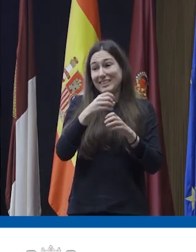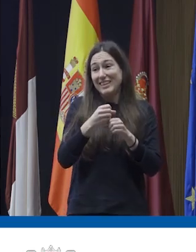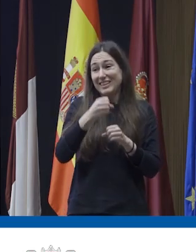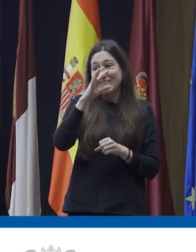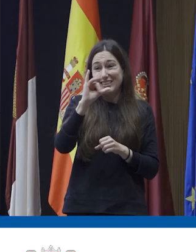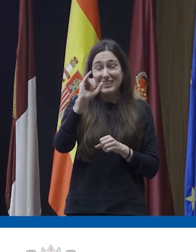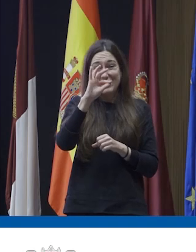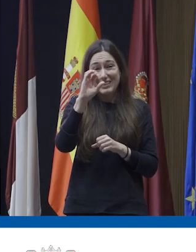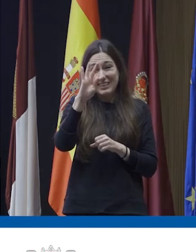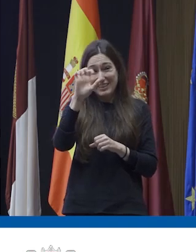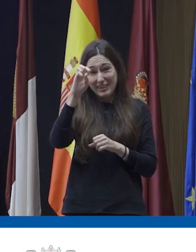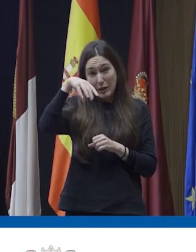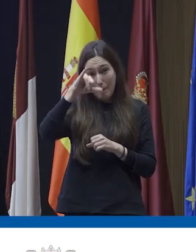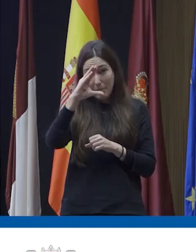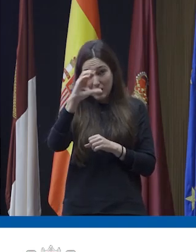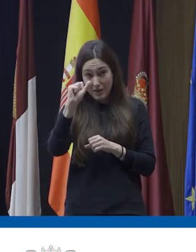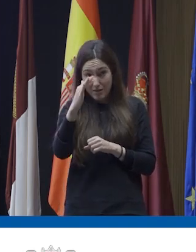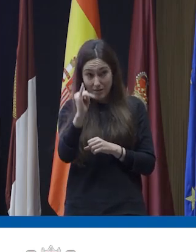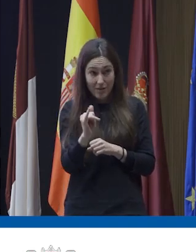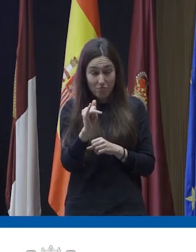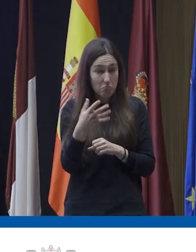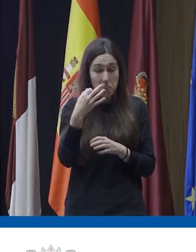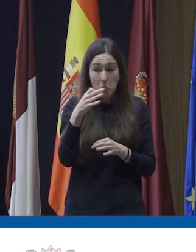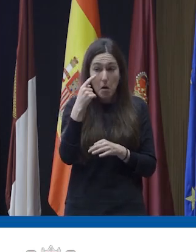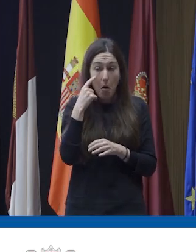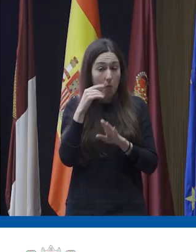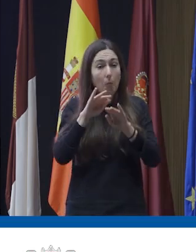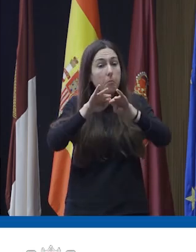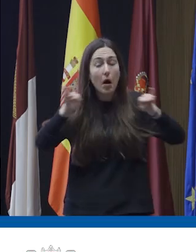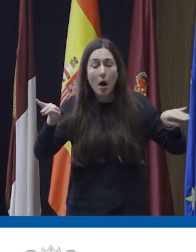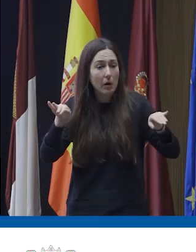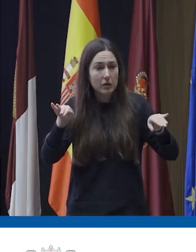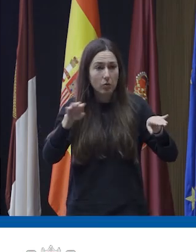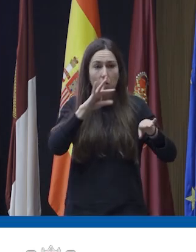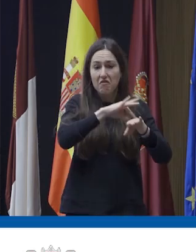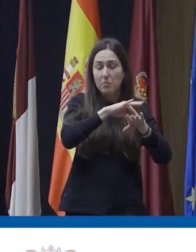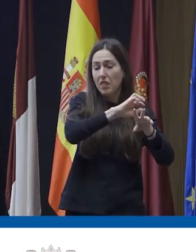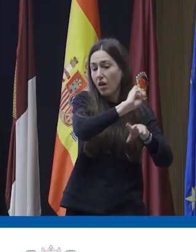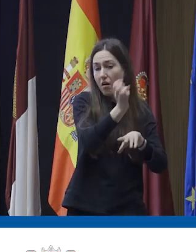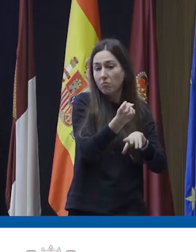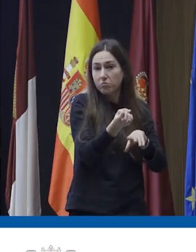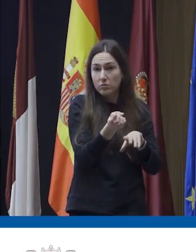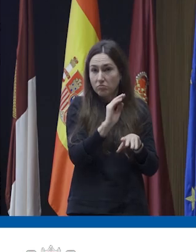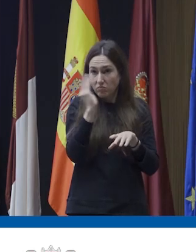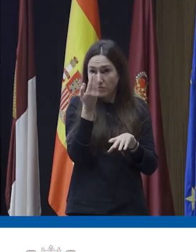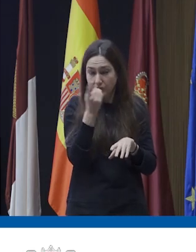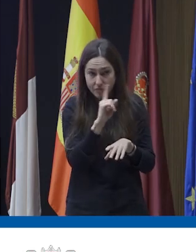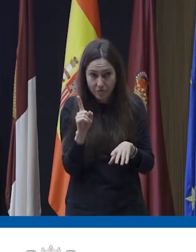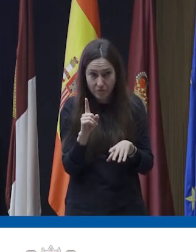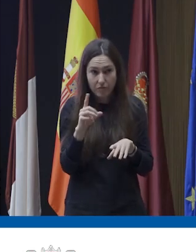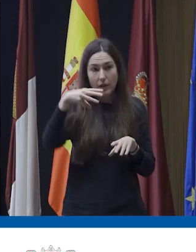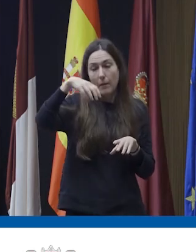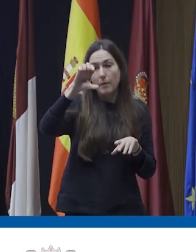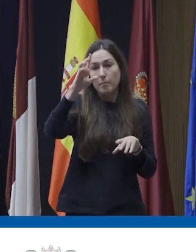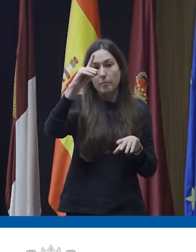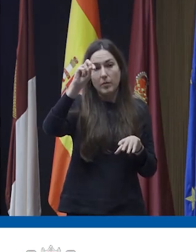manera independiente con el resto de... suele ir de manera independiente con el resto de patologías sistémicas. Entonces, patología de médula